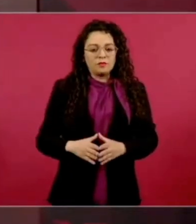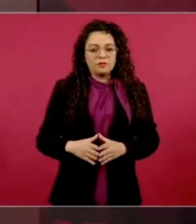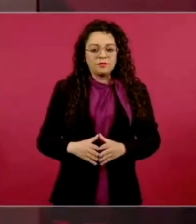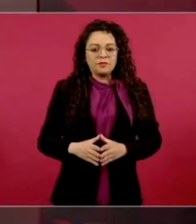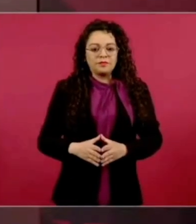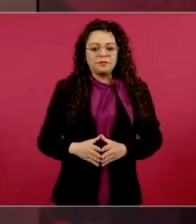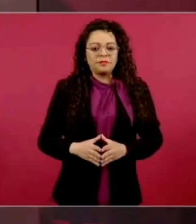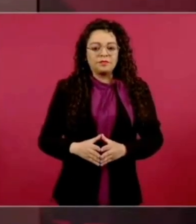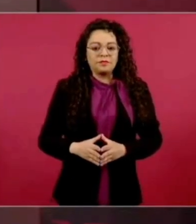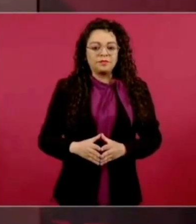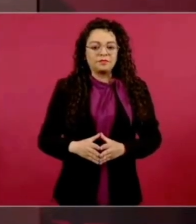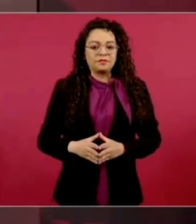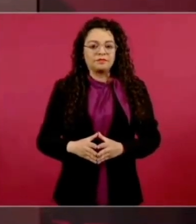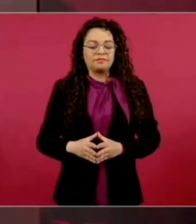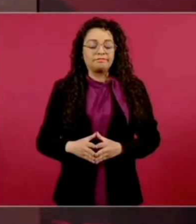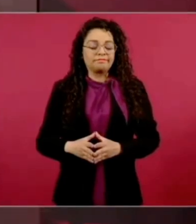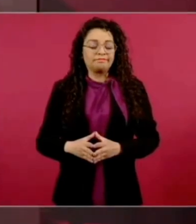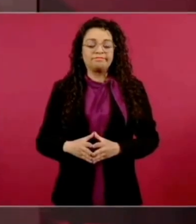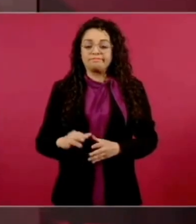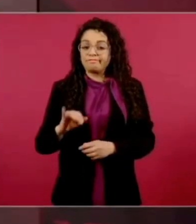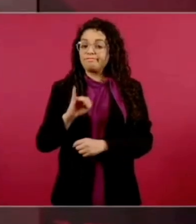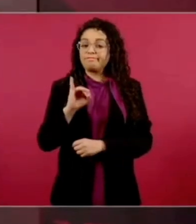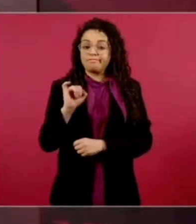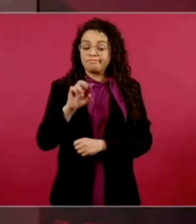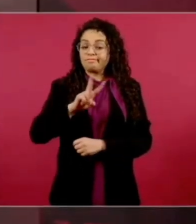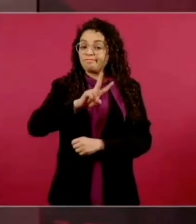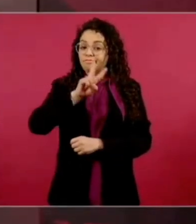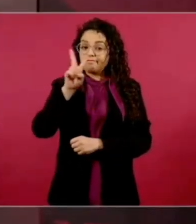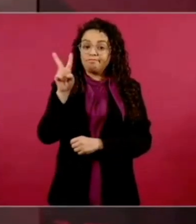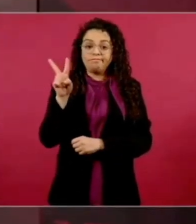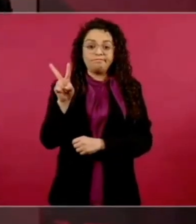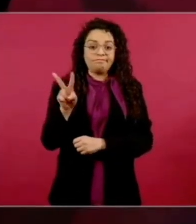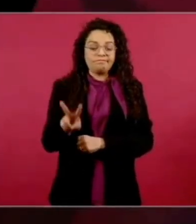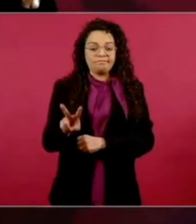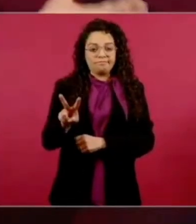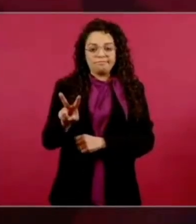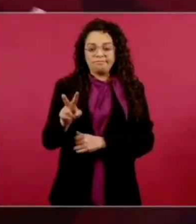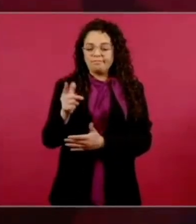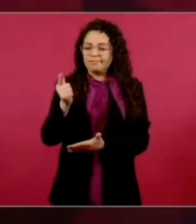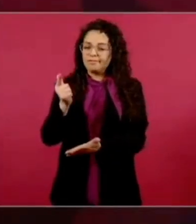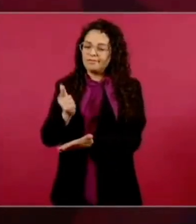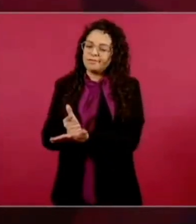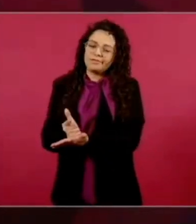Es que es gravísimo. Lo que pasa que,